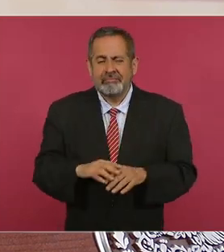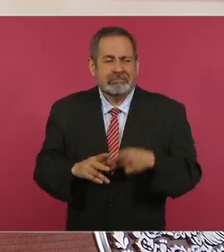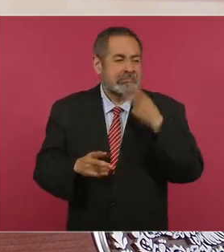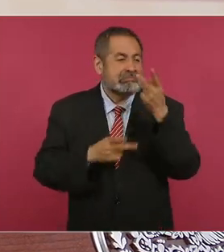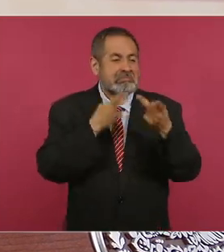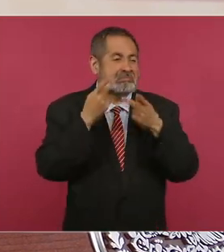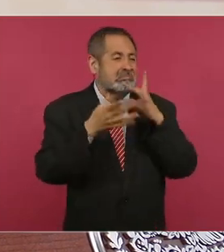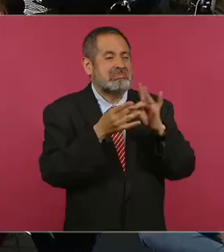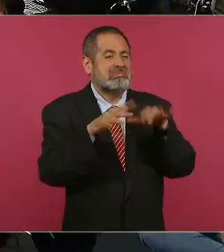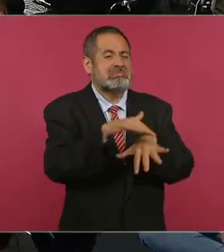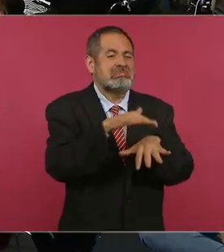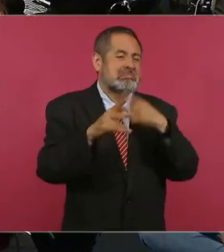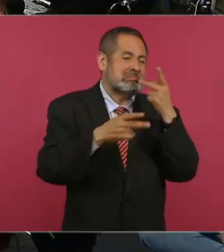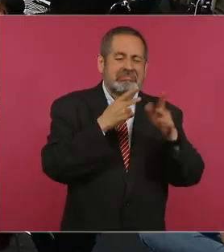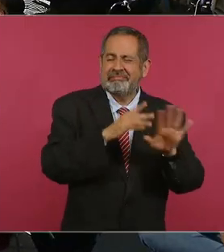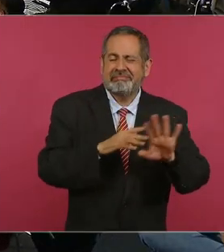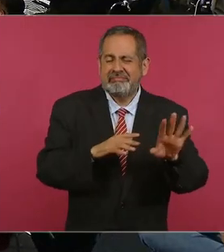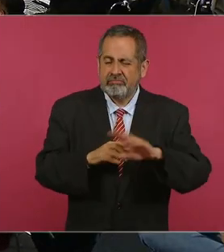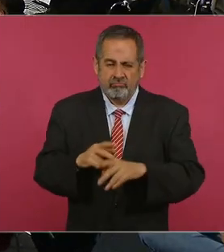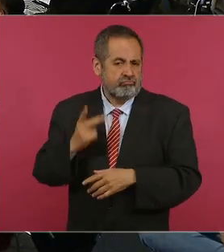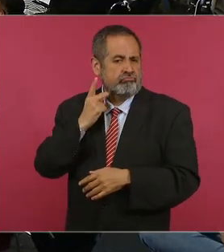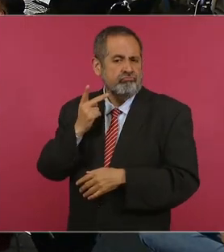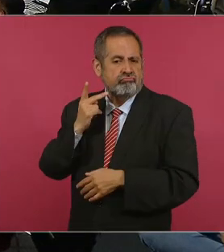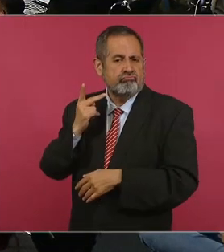grilla, con la politiquería.